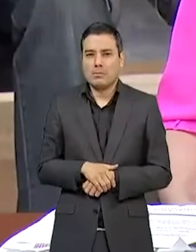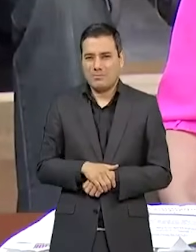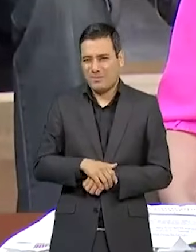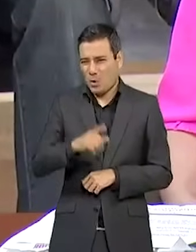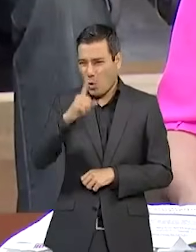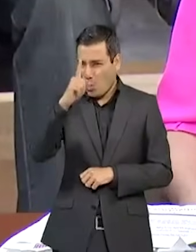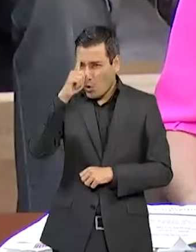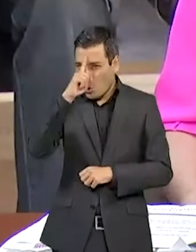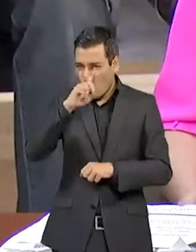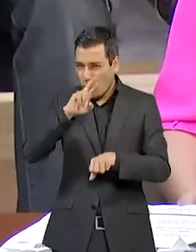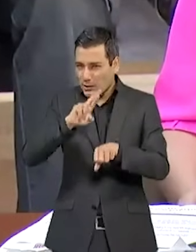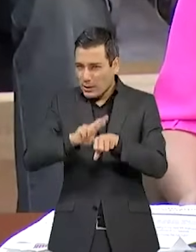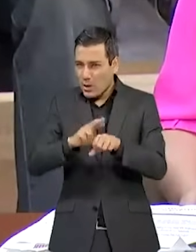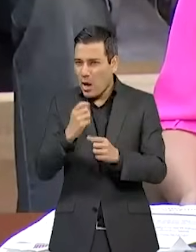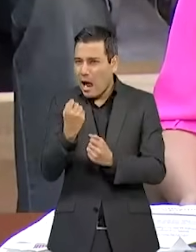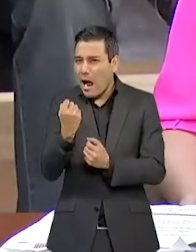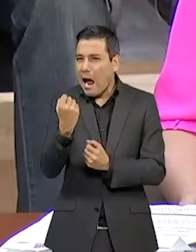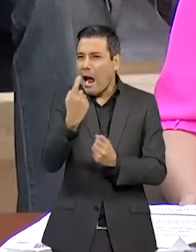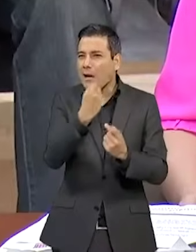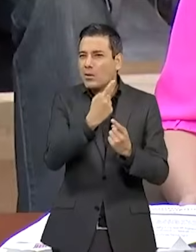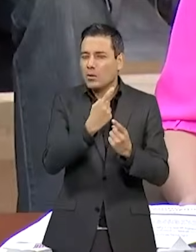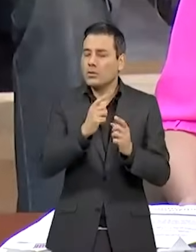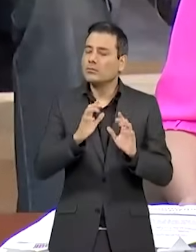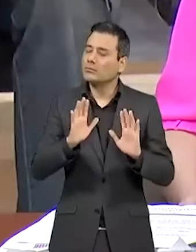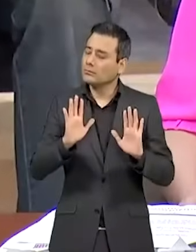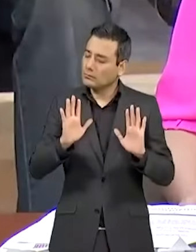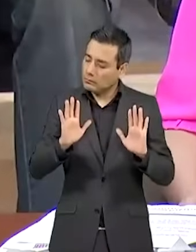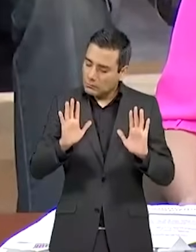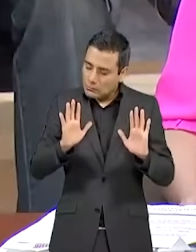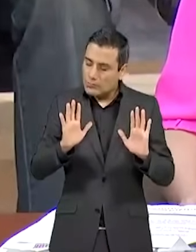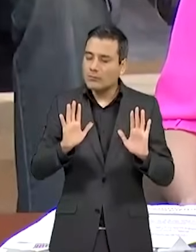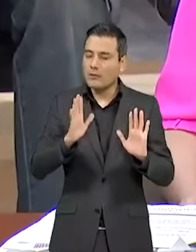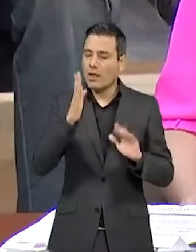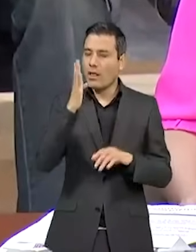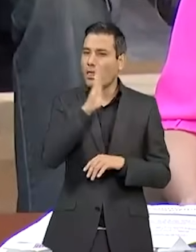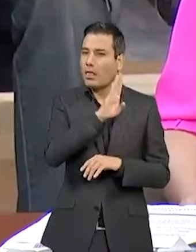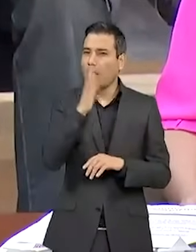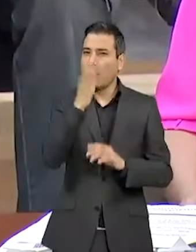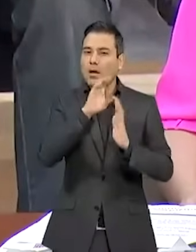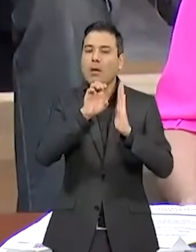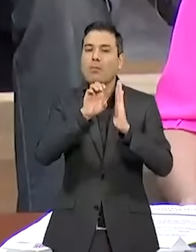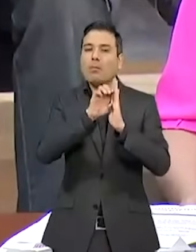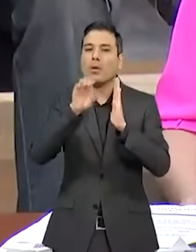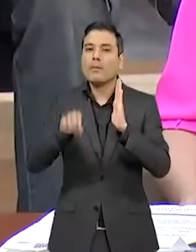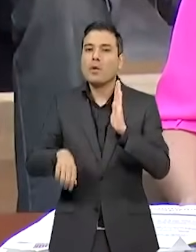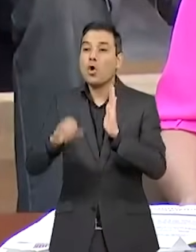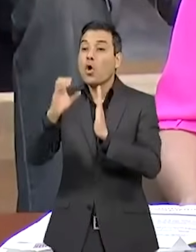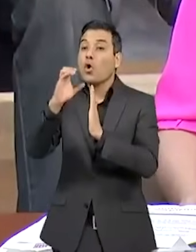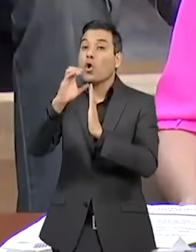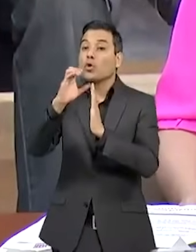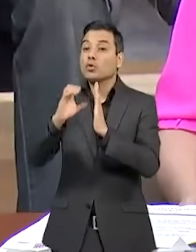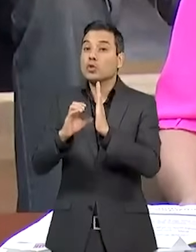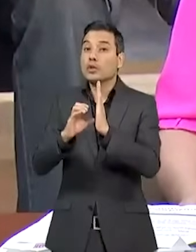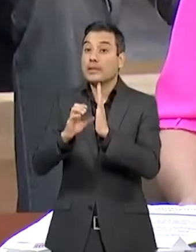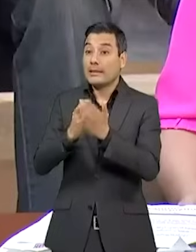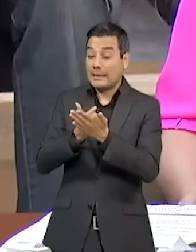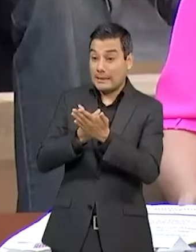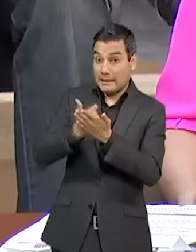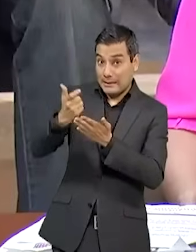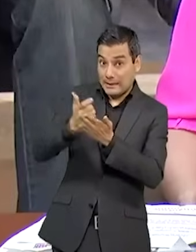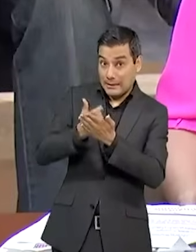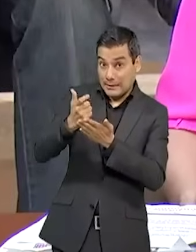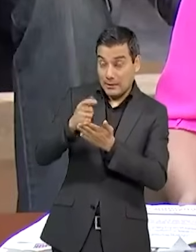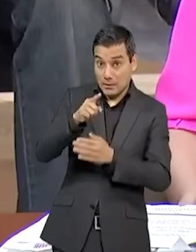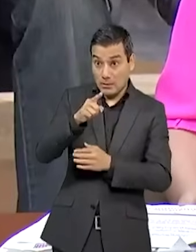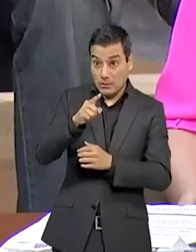y consejeras. Por ejemplo, no me cansaré de decir que no respetan la Constitución en cuanto a salarios, ganan más que el